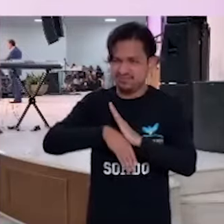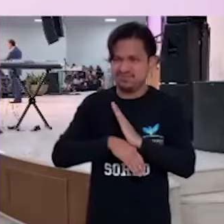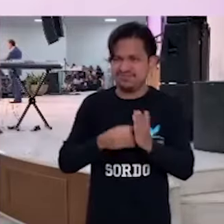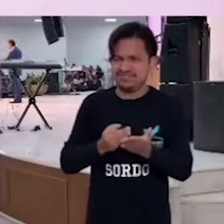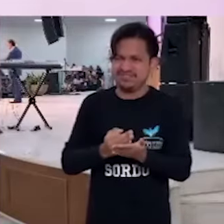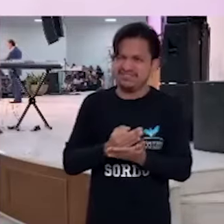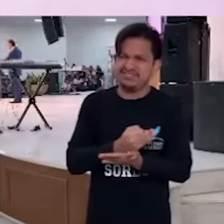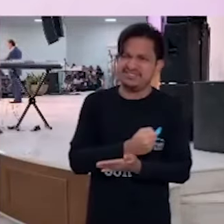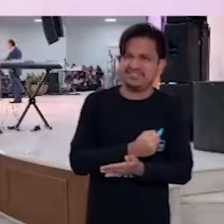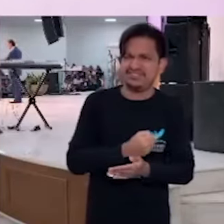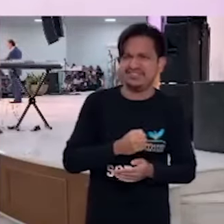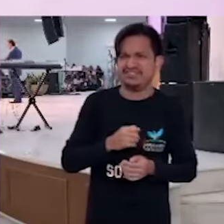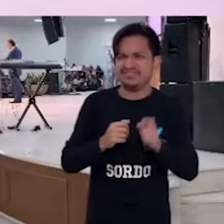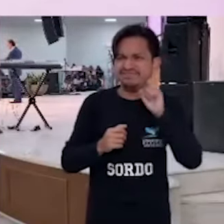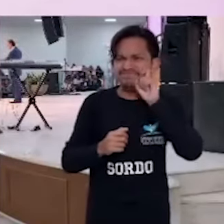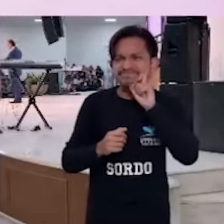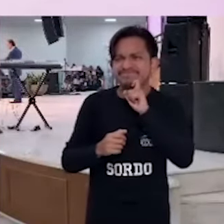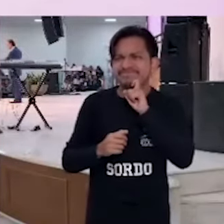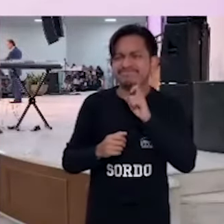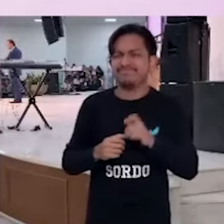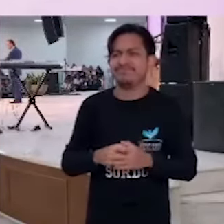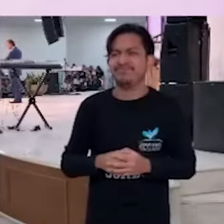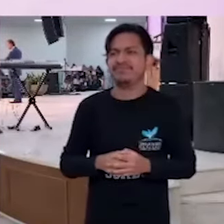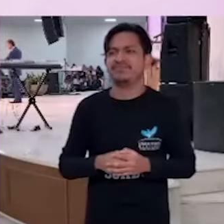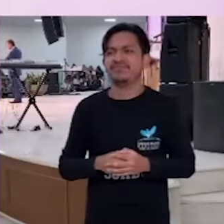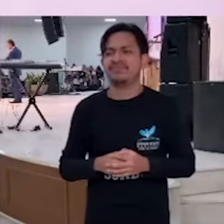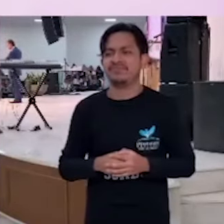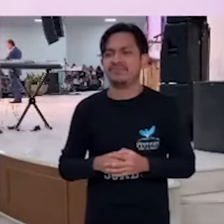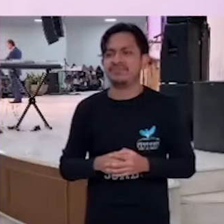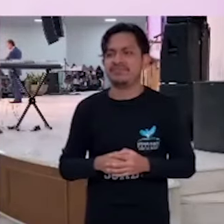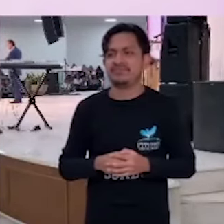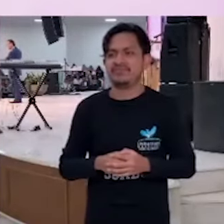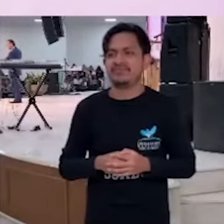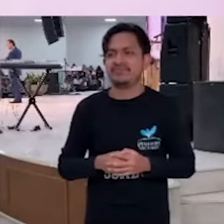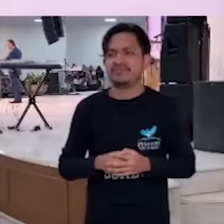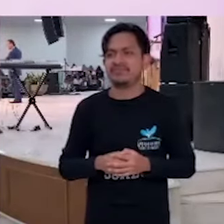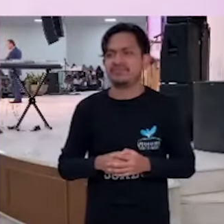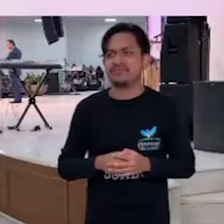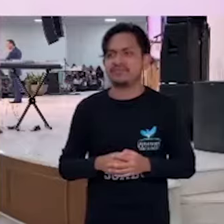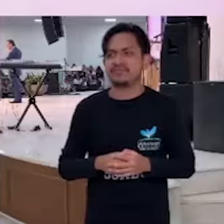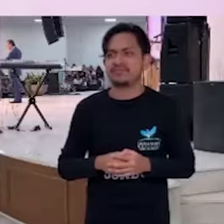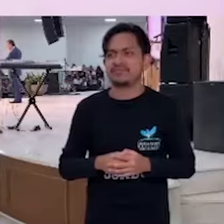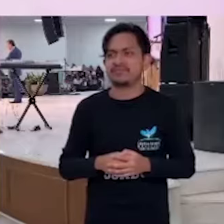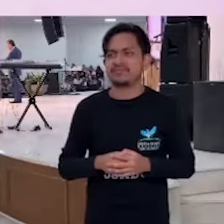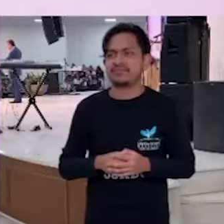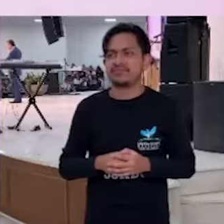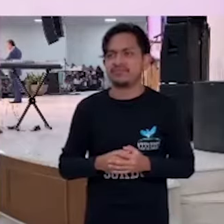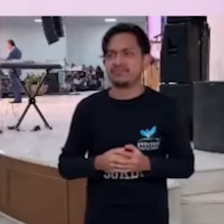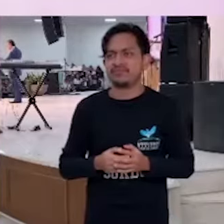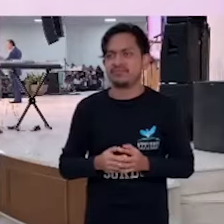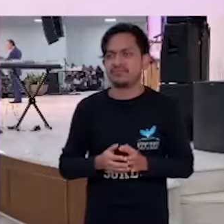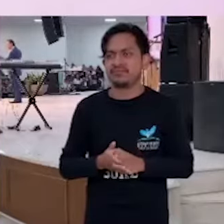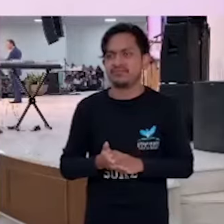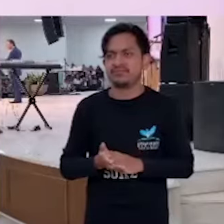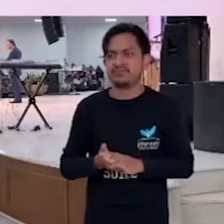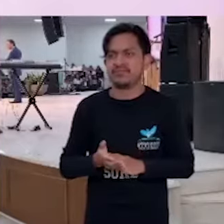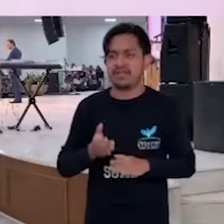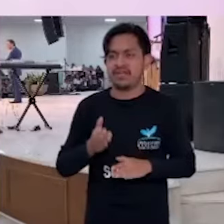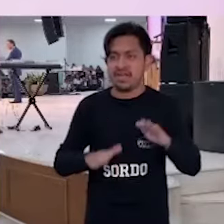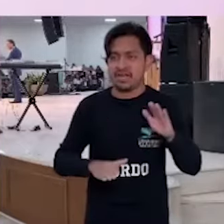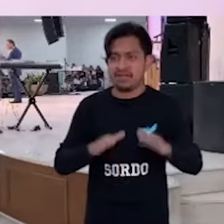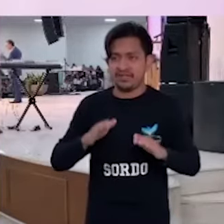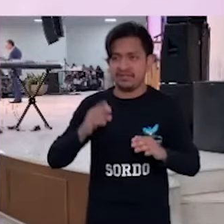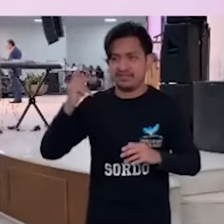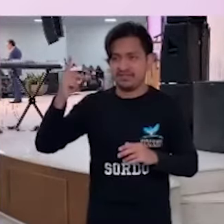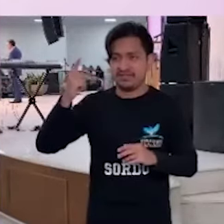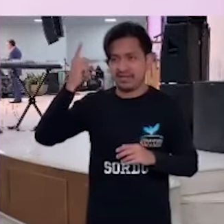renombrados dejaron que un pequeño resquicio de tentación creciera hasta destruir su familia